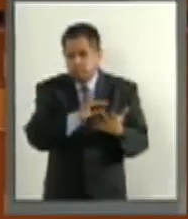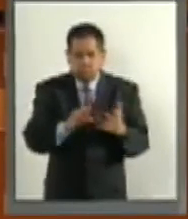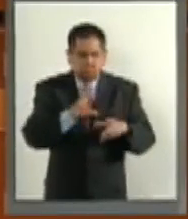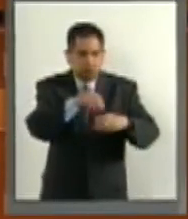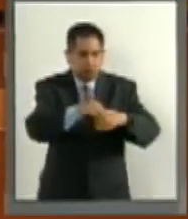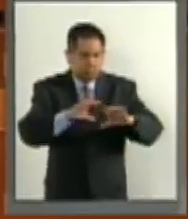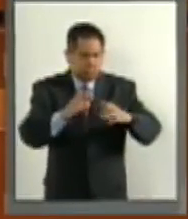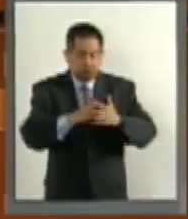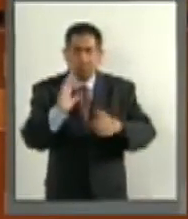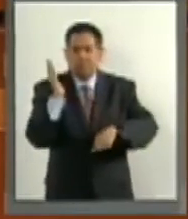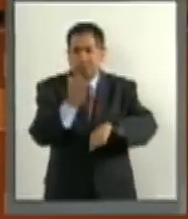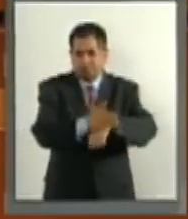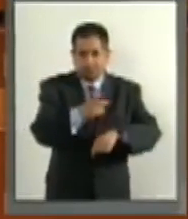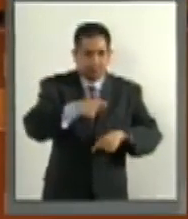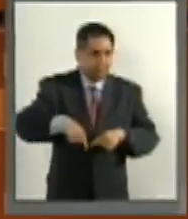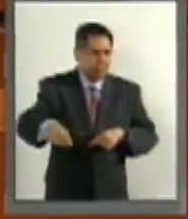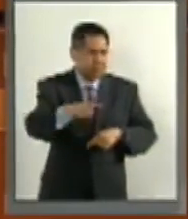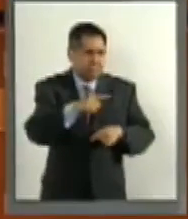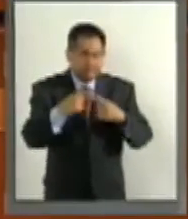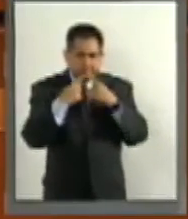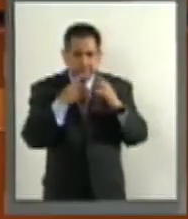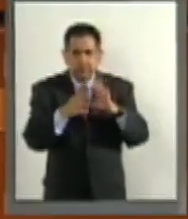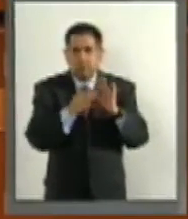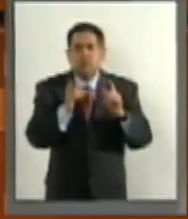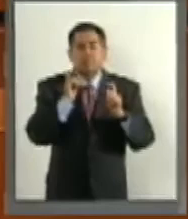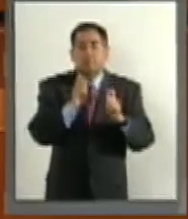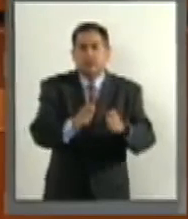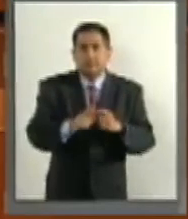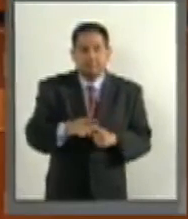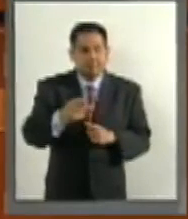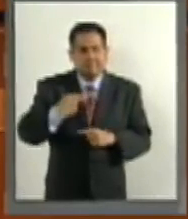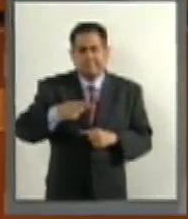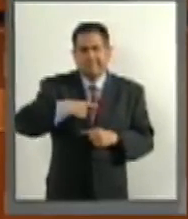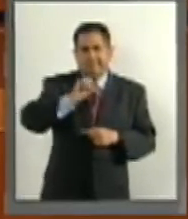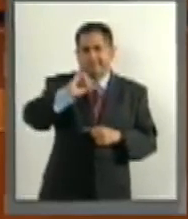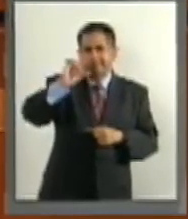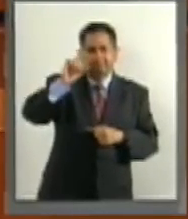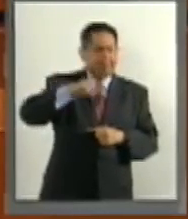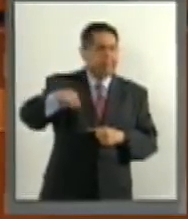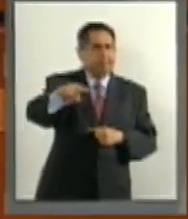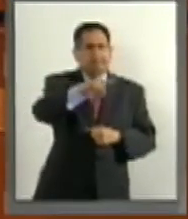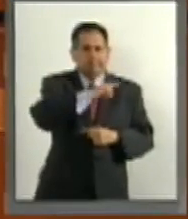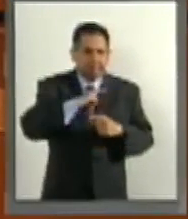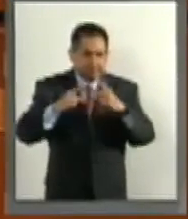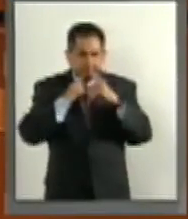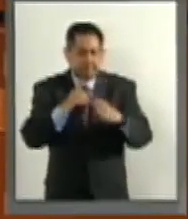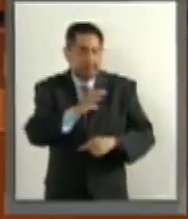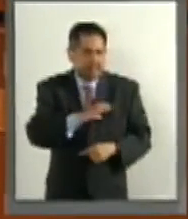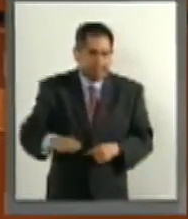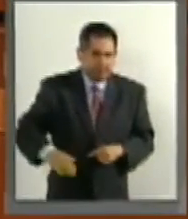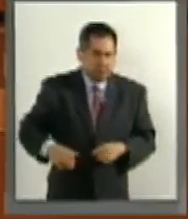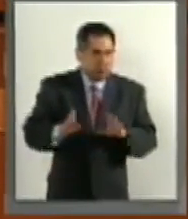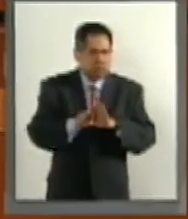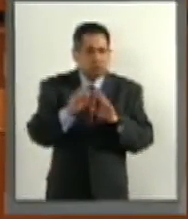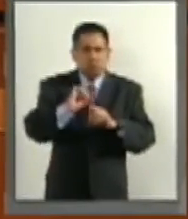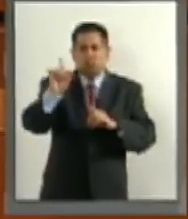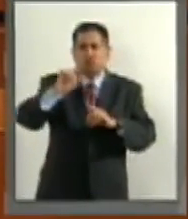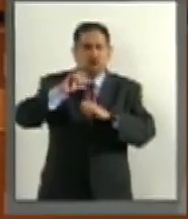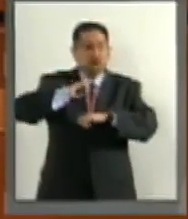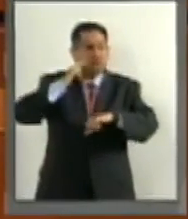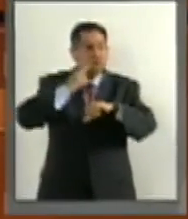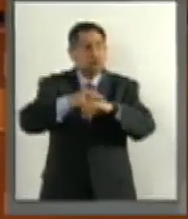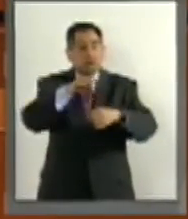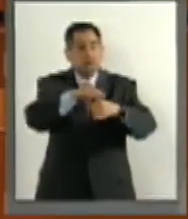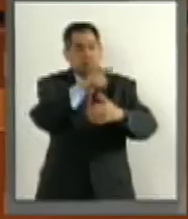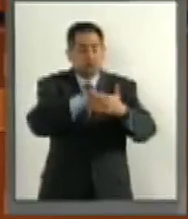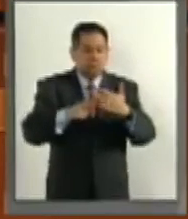pueda sancionar las conductas cometidas por funcionarios partidistas, candidatos o funcionarios electorales